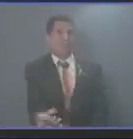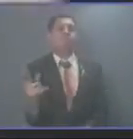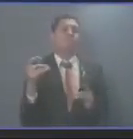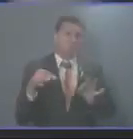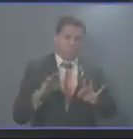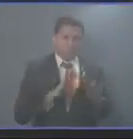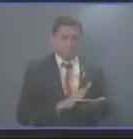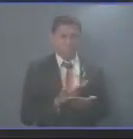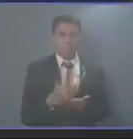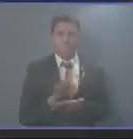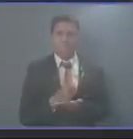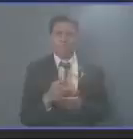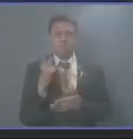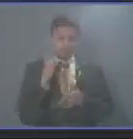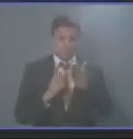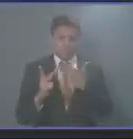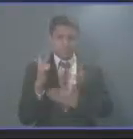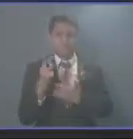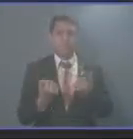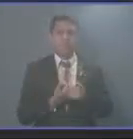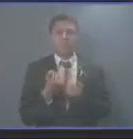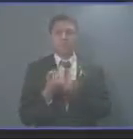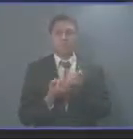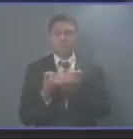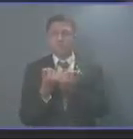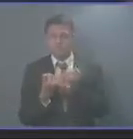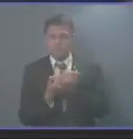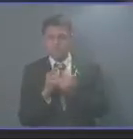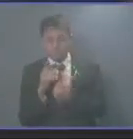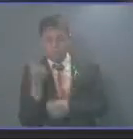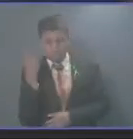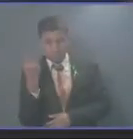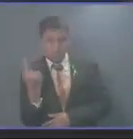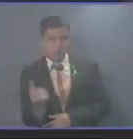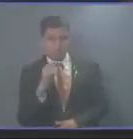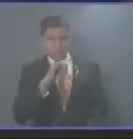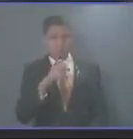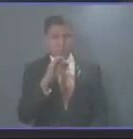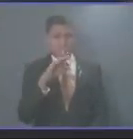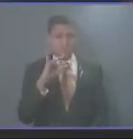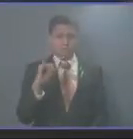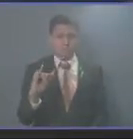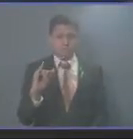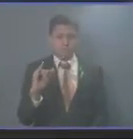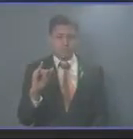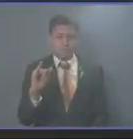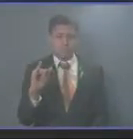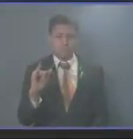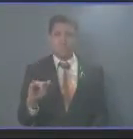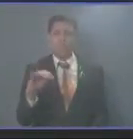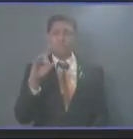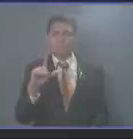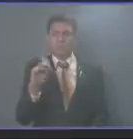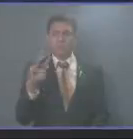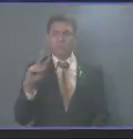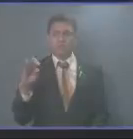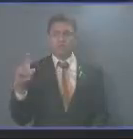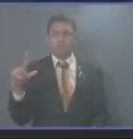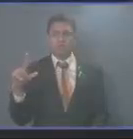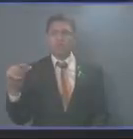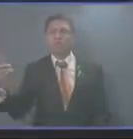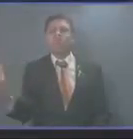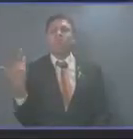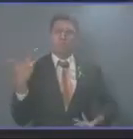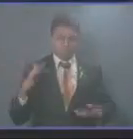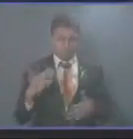compartía su visión de ayuda, que el señor Jeffrey L. Cardwell